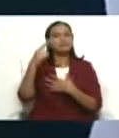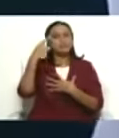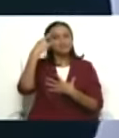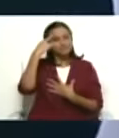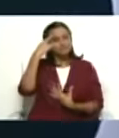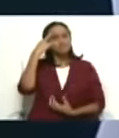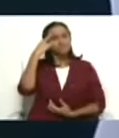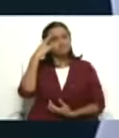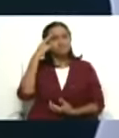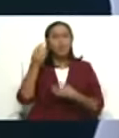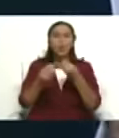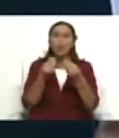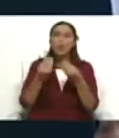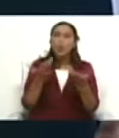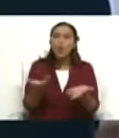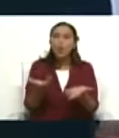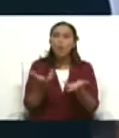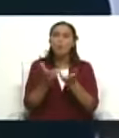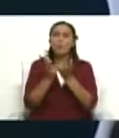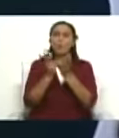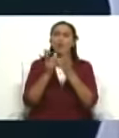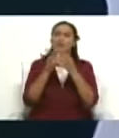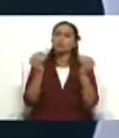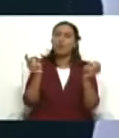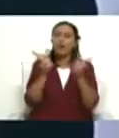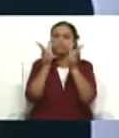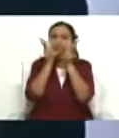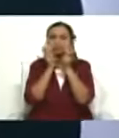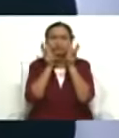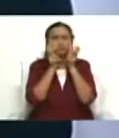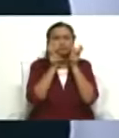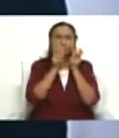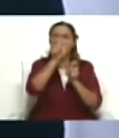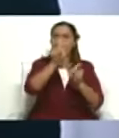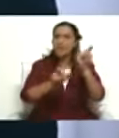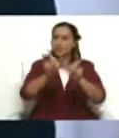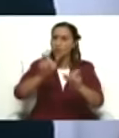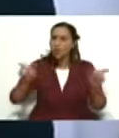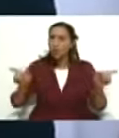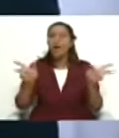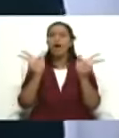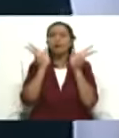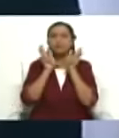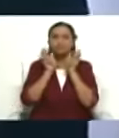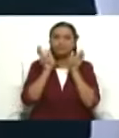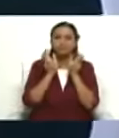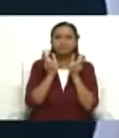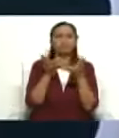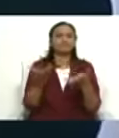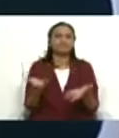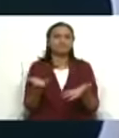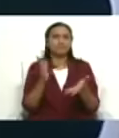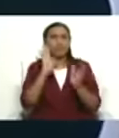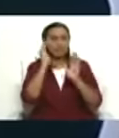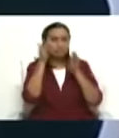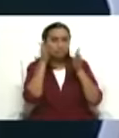contrarios, para escuchar la voz de todas y de todos, para atender los